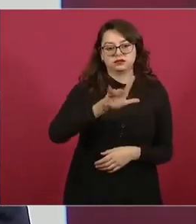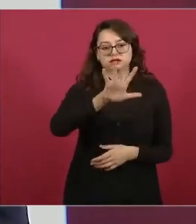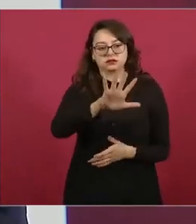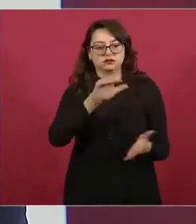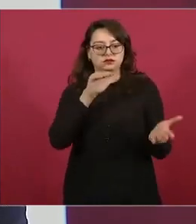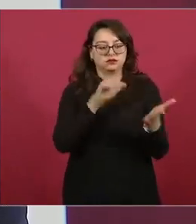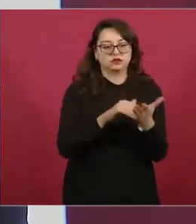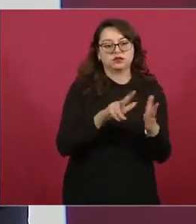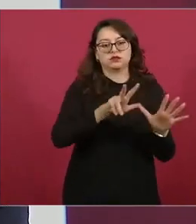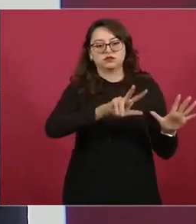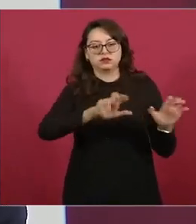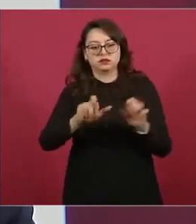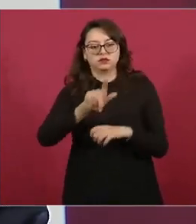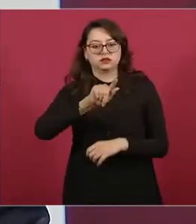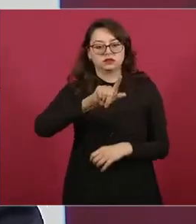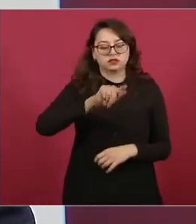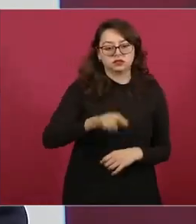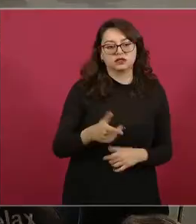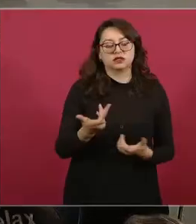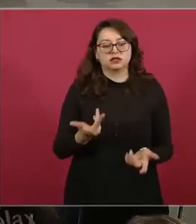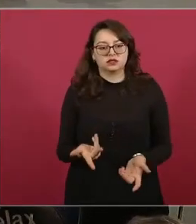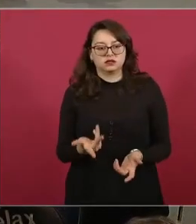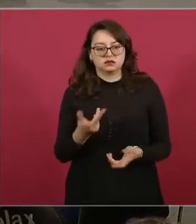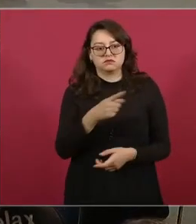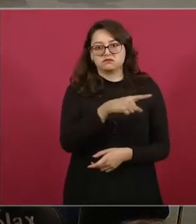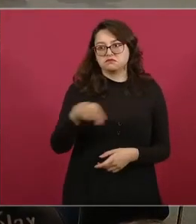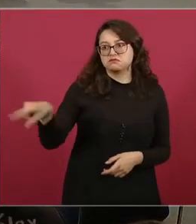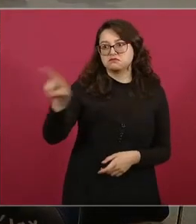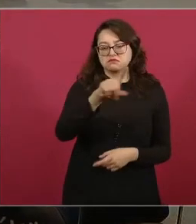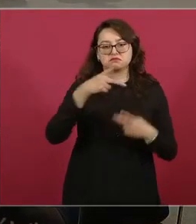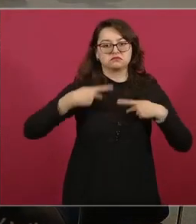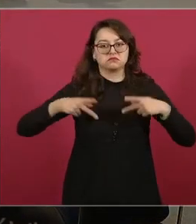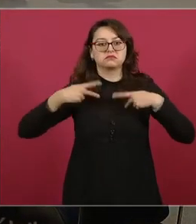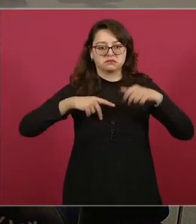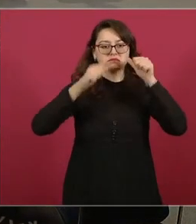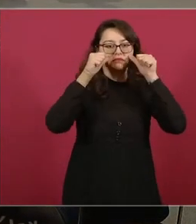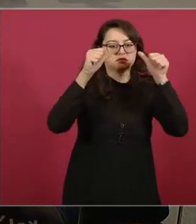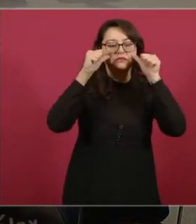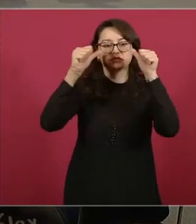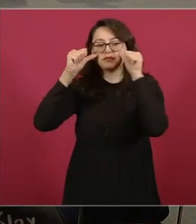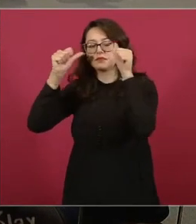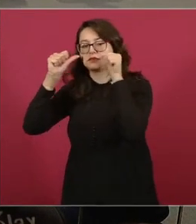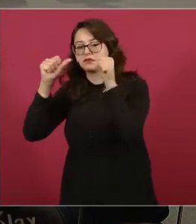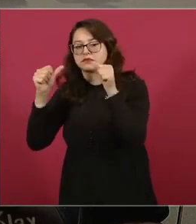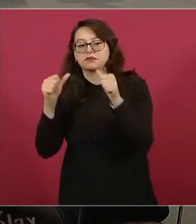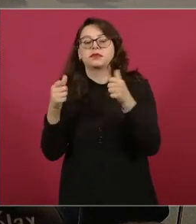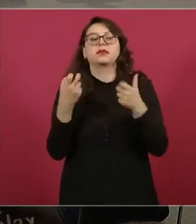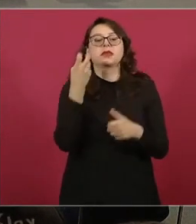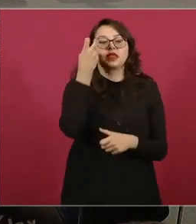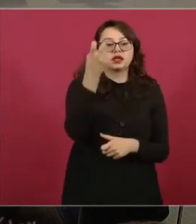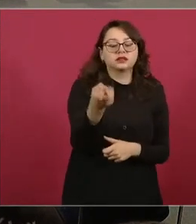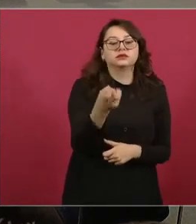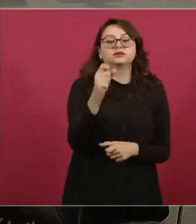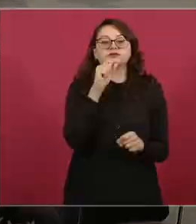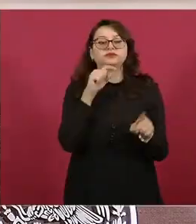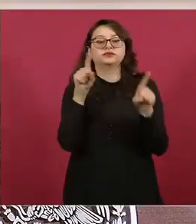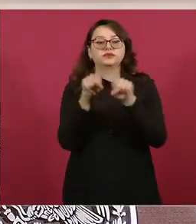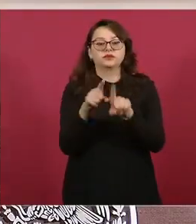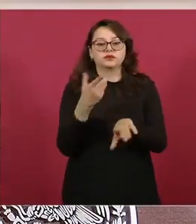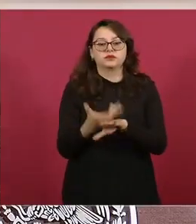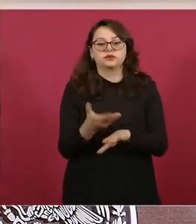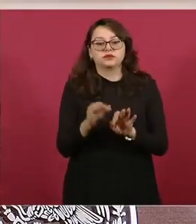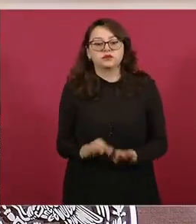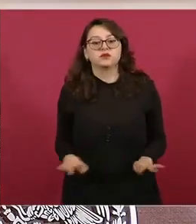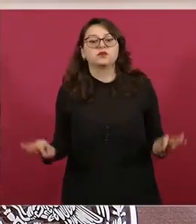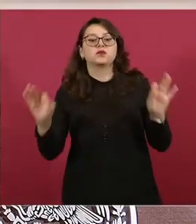175.857 sesiones de quimioterapias para personas sin seguridad social. En ese sentido, también ha sido importante